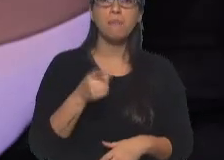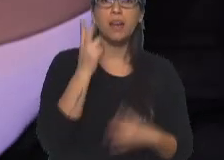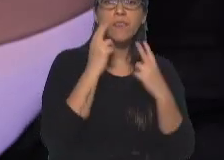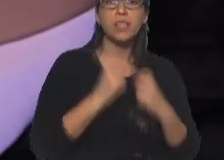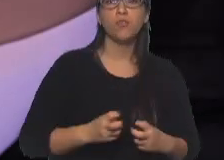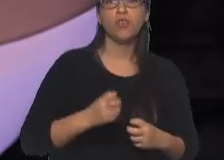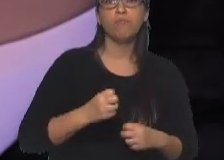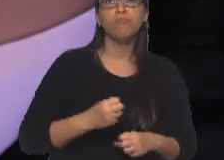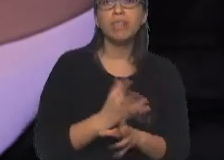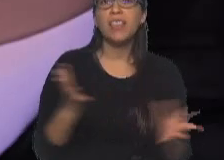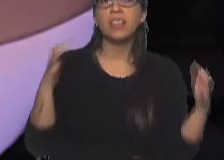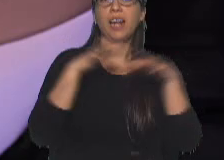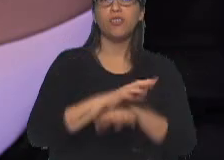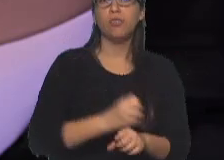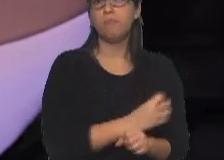Regional Mercosur.